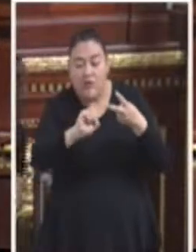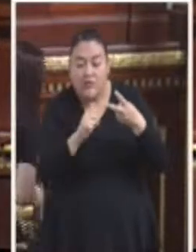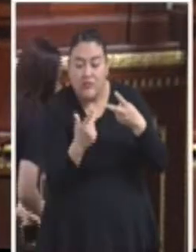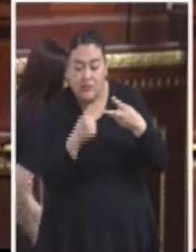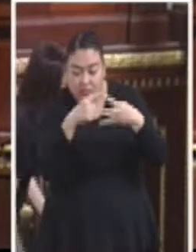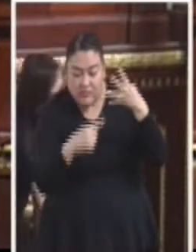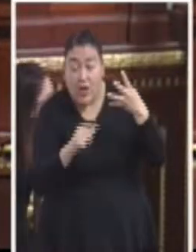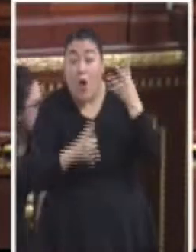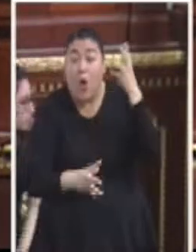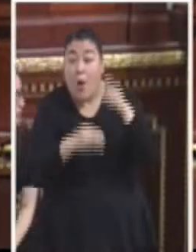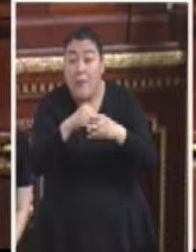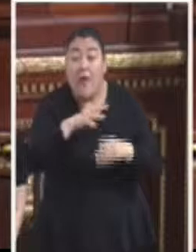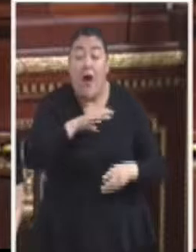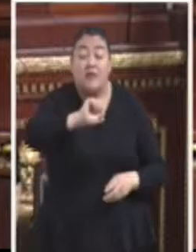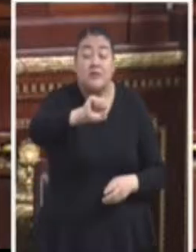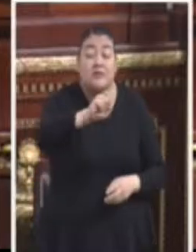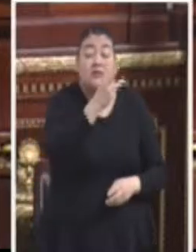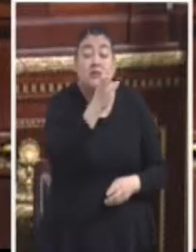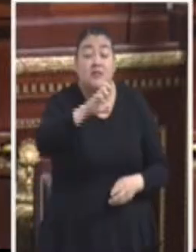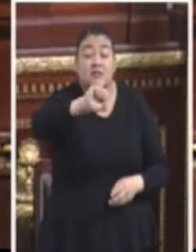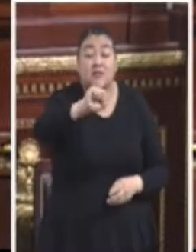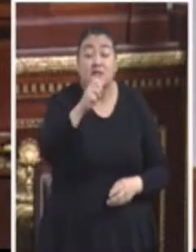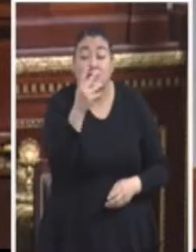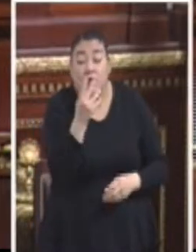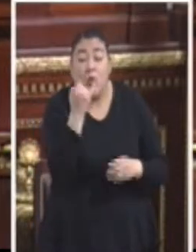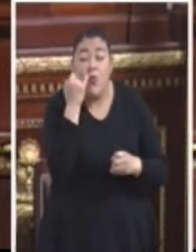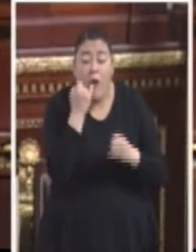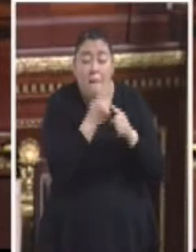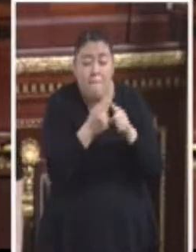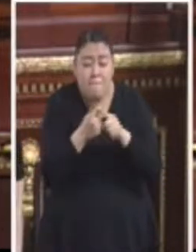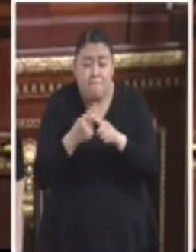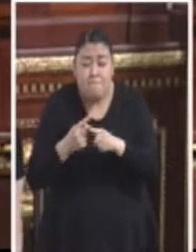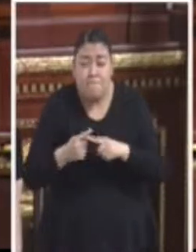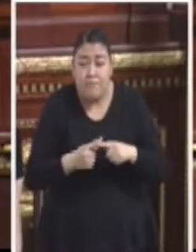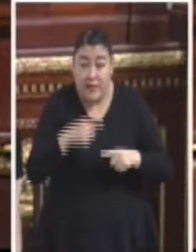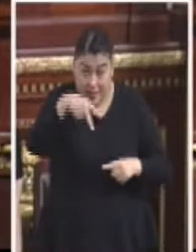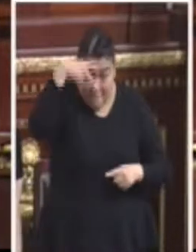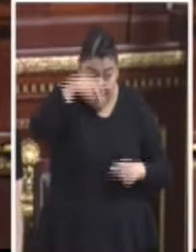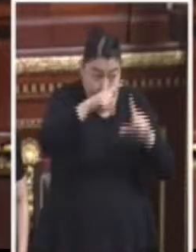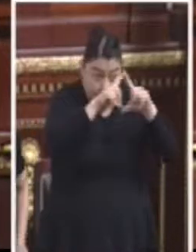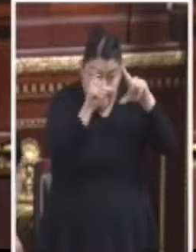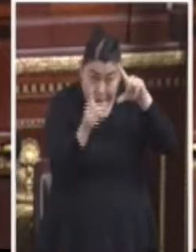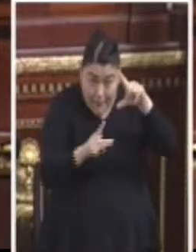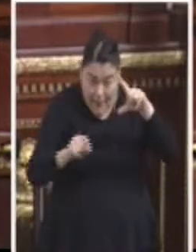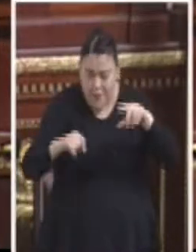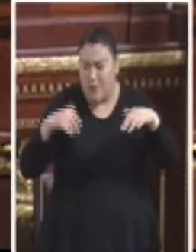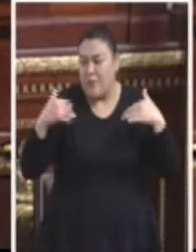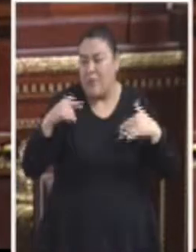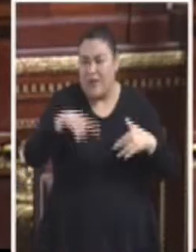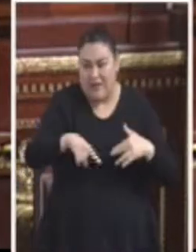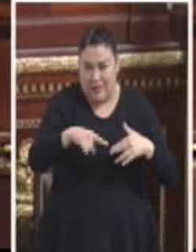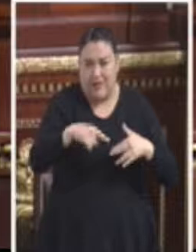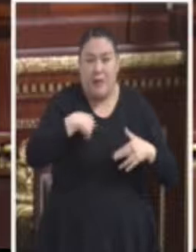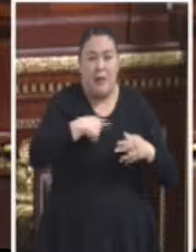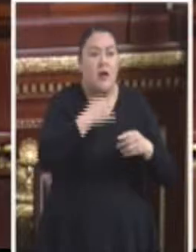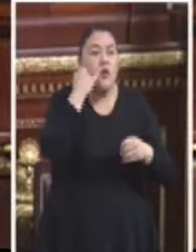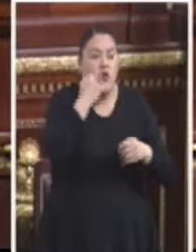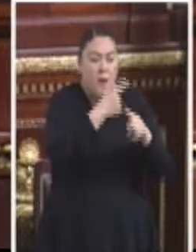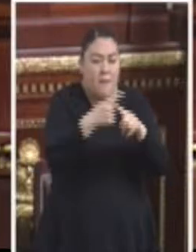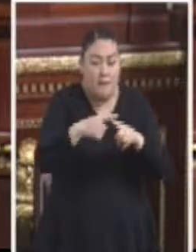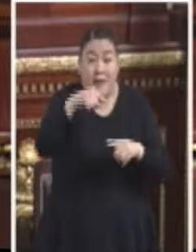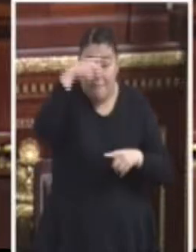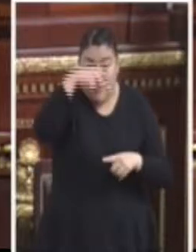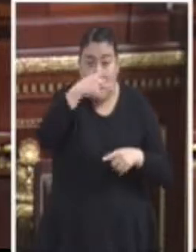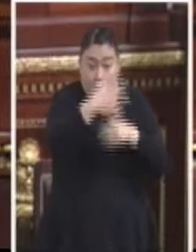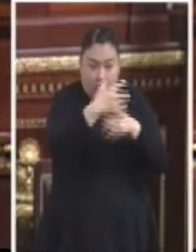y 364 variantes. Nuestra nación está dentro de los 15 países con mayor diversidad